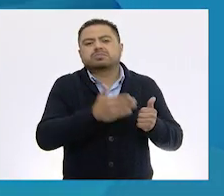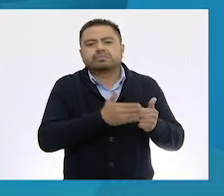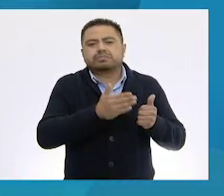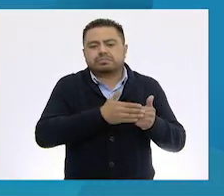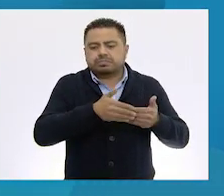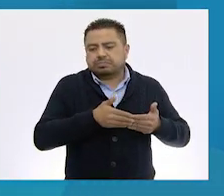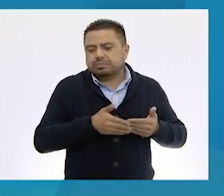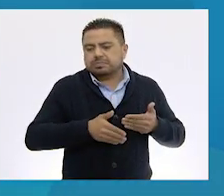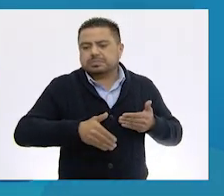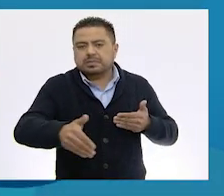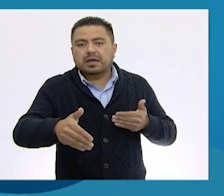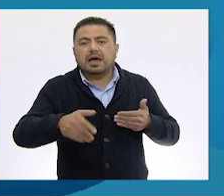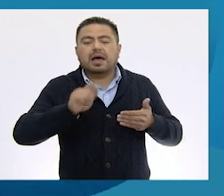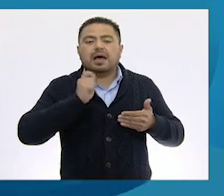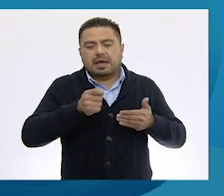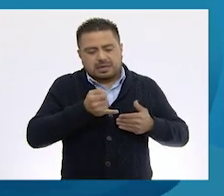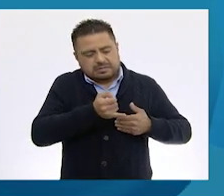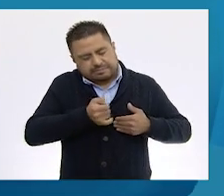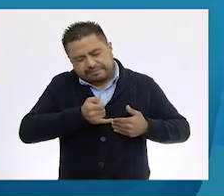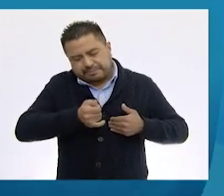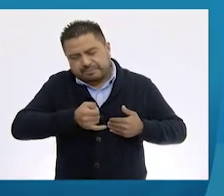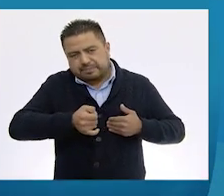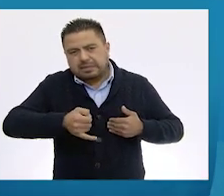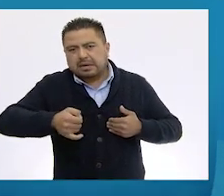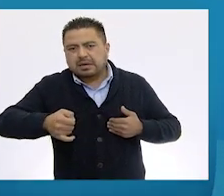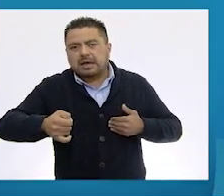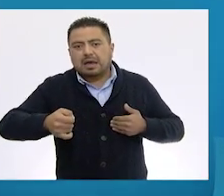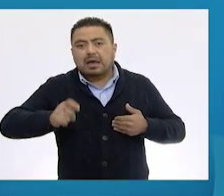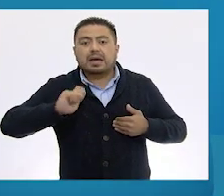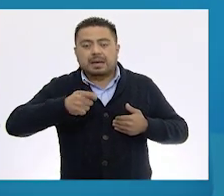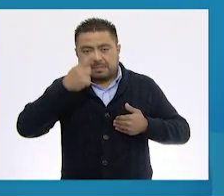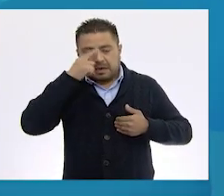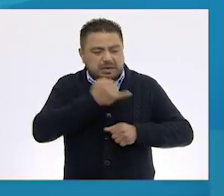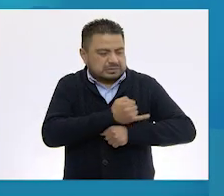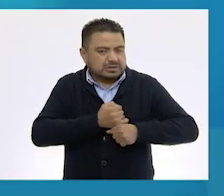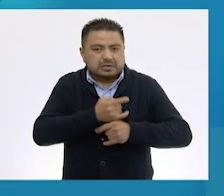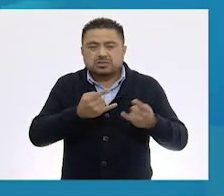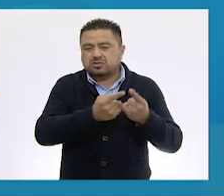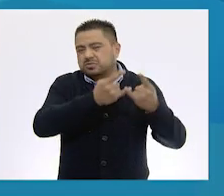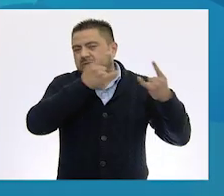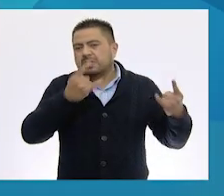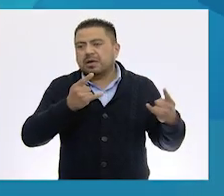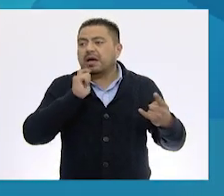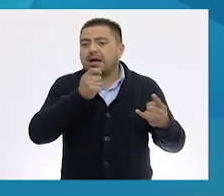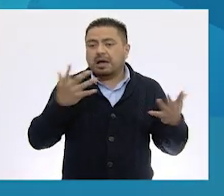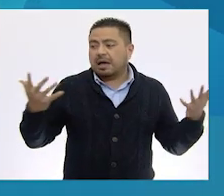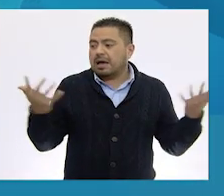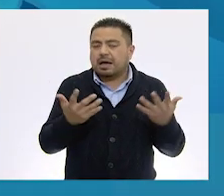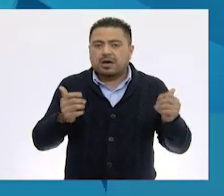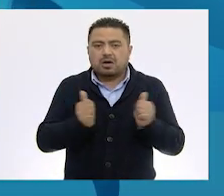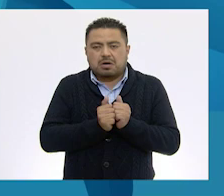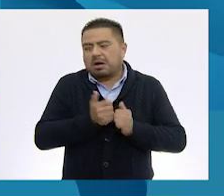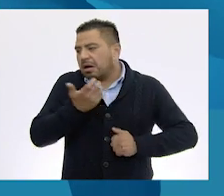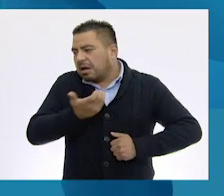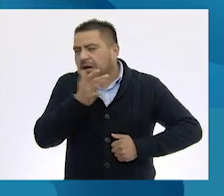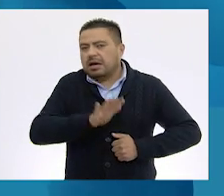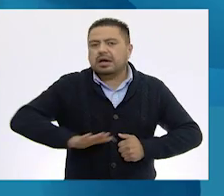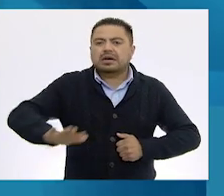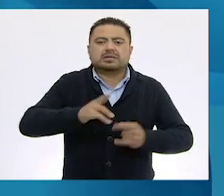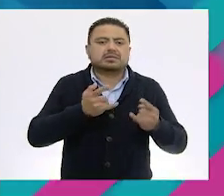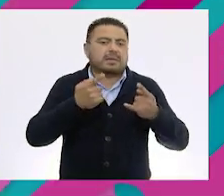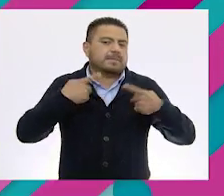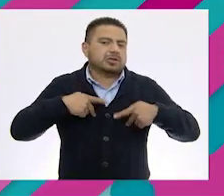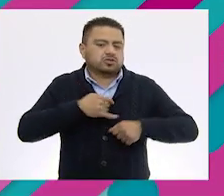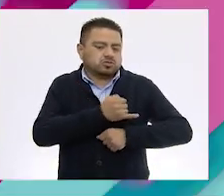posteriormente al periodo que se está estudiando y que para el estudio de la historia son elaboradas comúnmente por